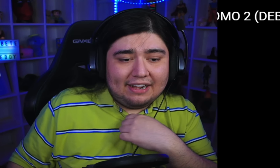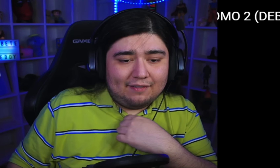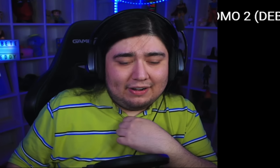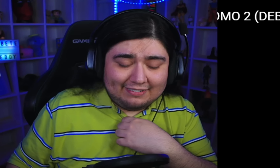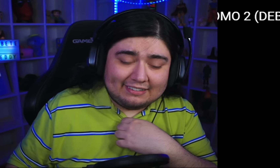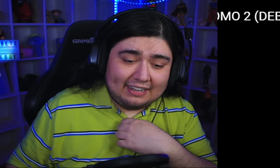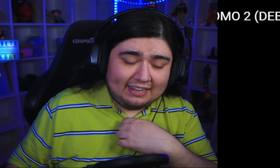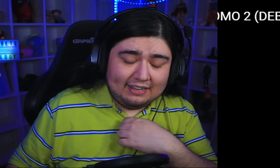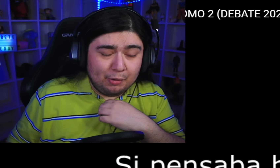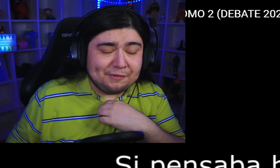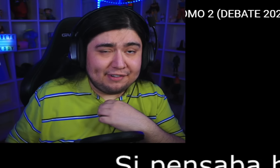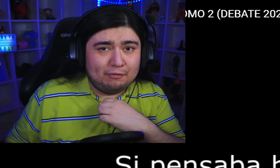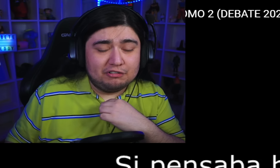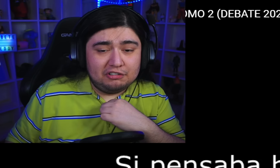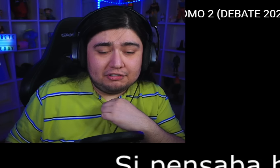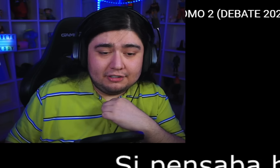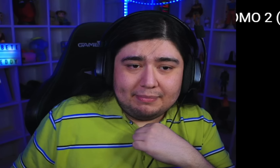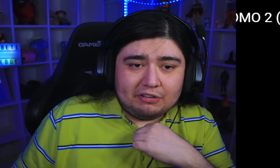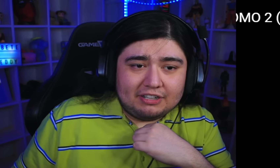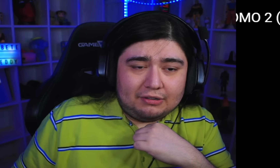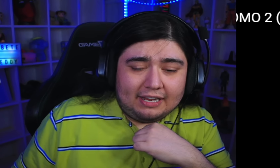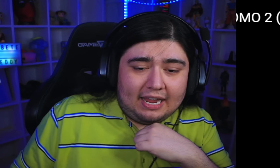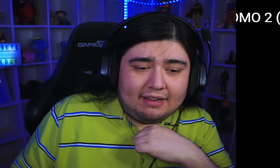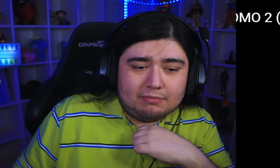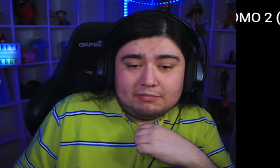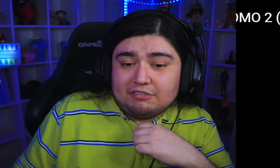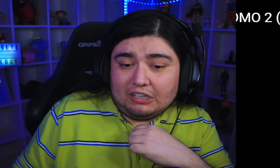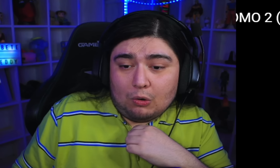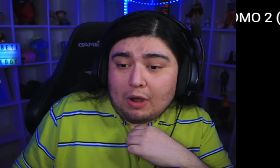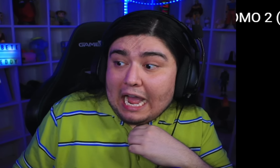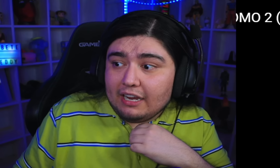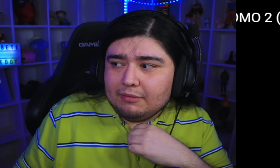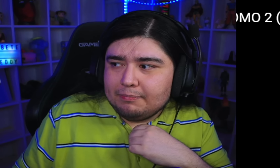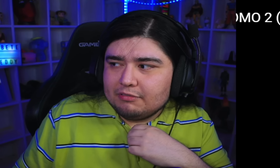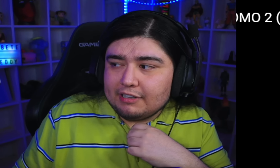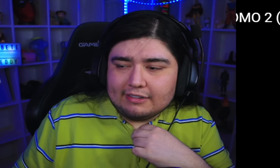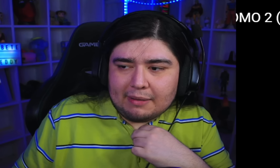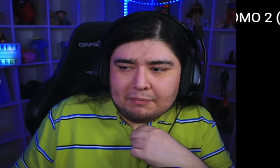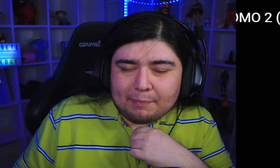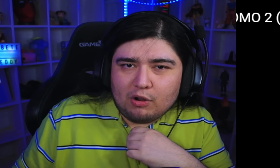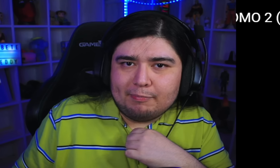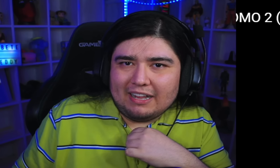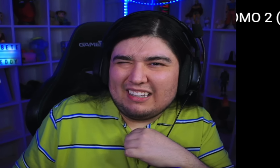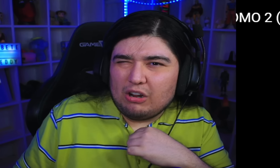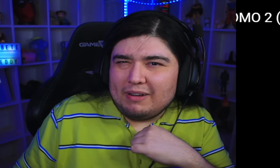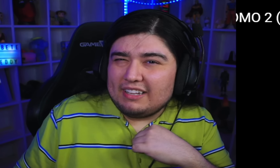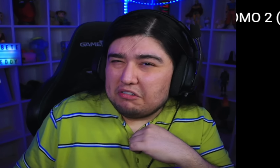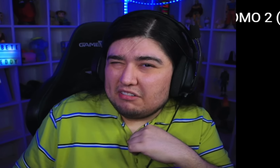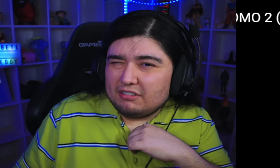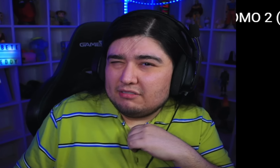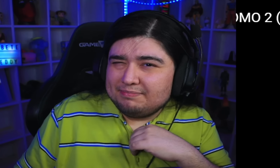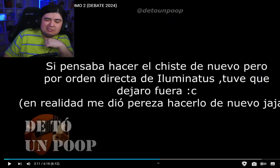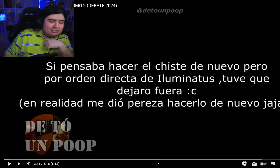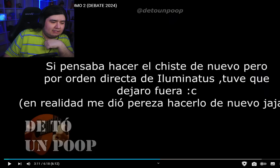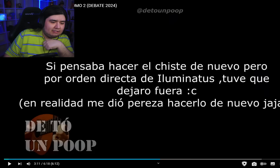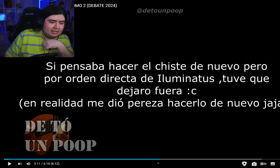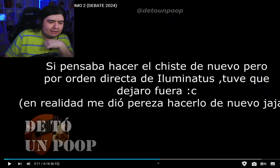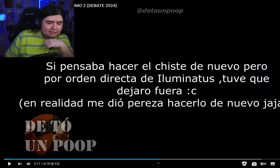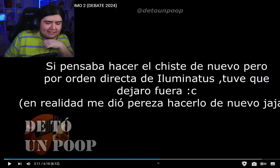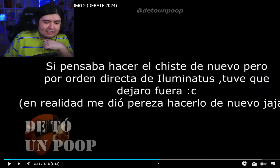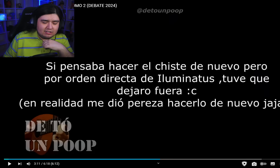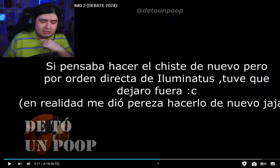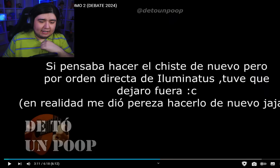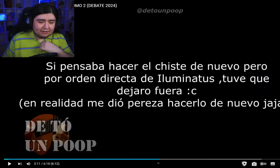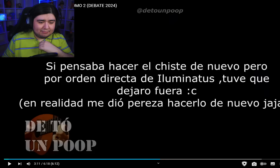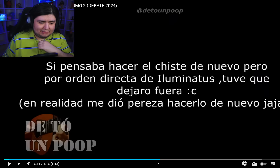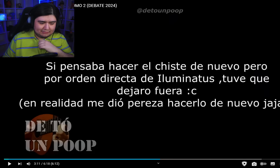que hayan referencias a poops famosos, pero siento que si no hay, pues tampoco es para estar comentando eso, ¿no? No sé, güey, o sea,